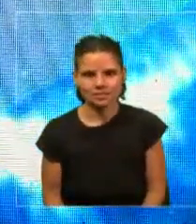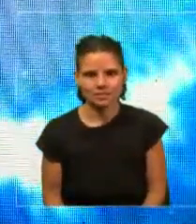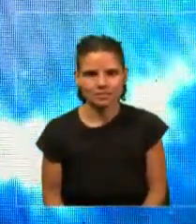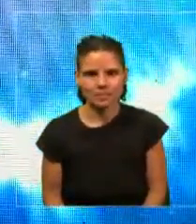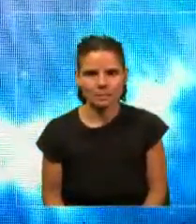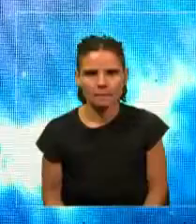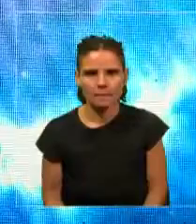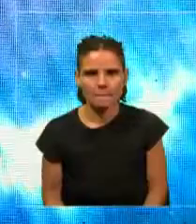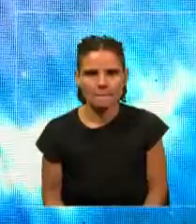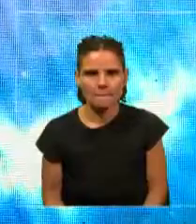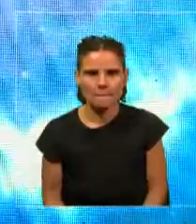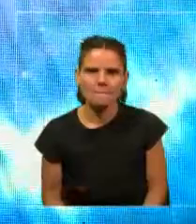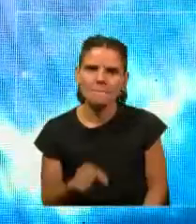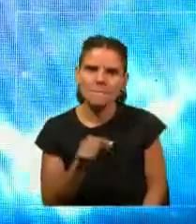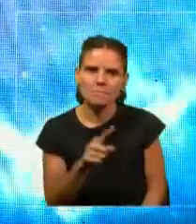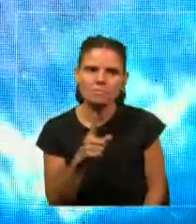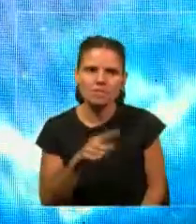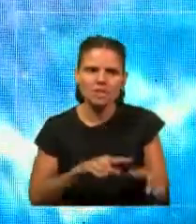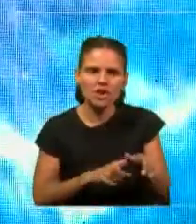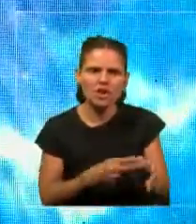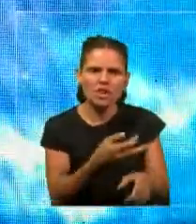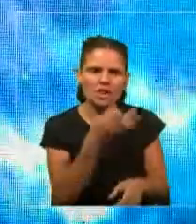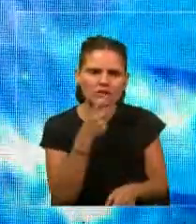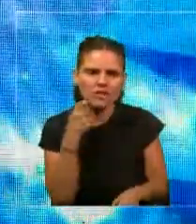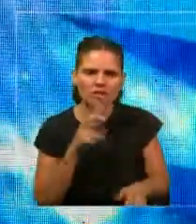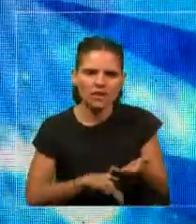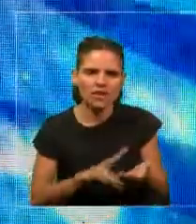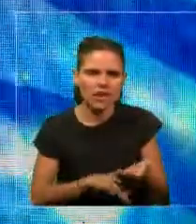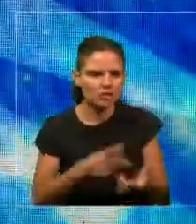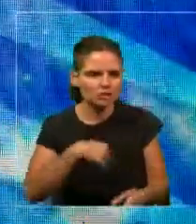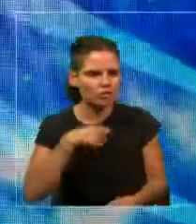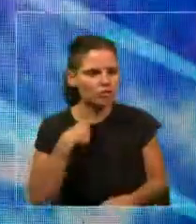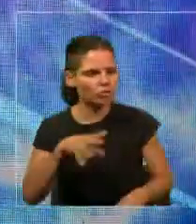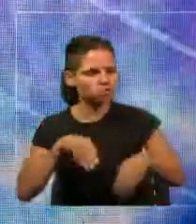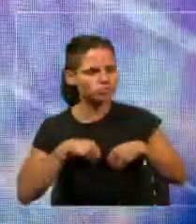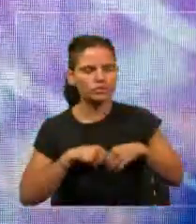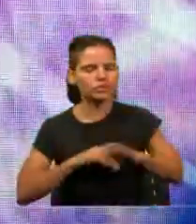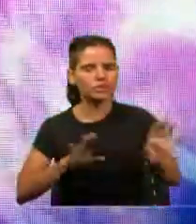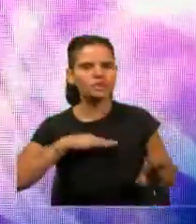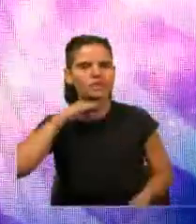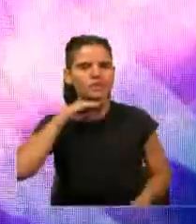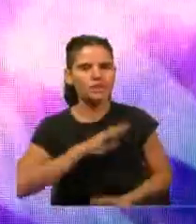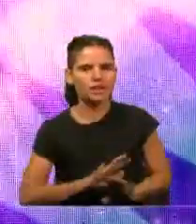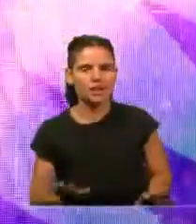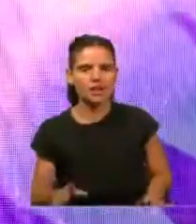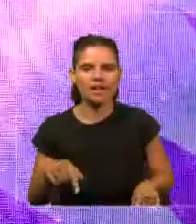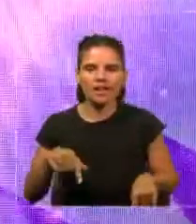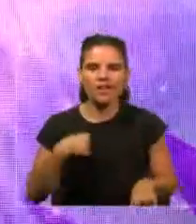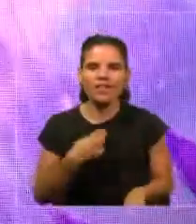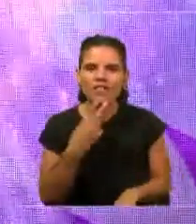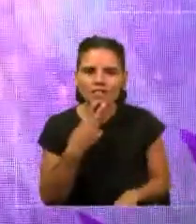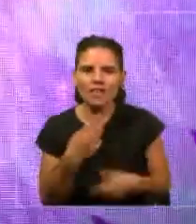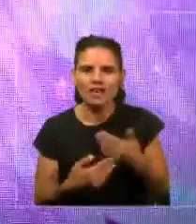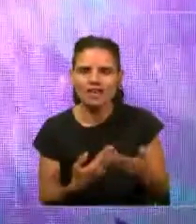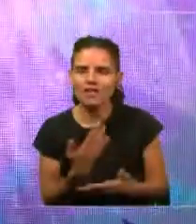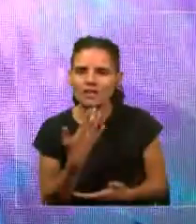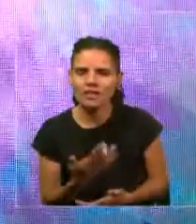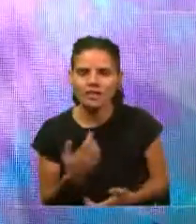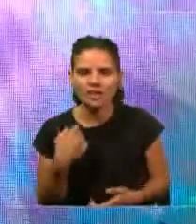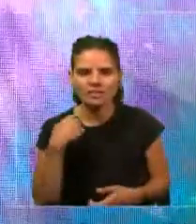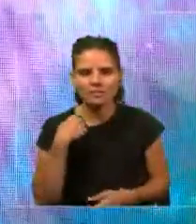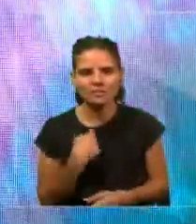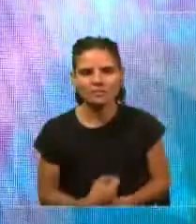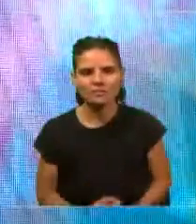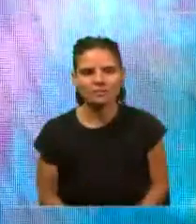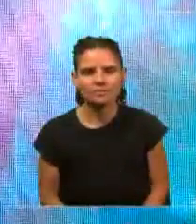Estas tecnologías, ¿por qué enuncian la verdad y nos conformamos nosotros? Estamos viviendo lo que yo llamo,